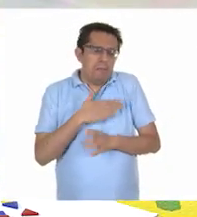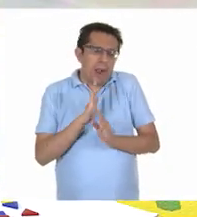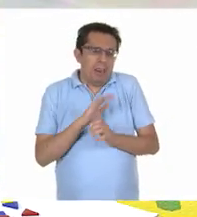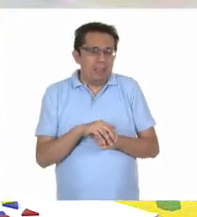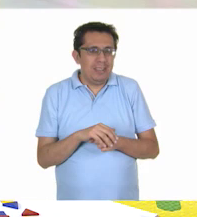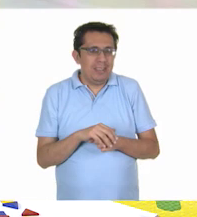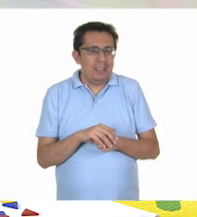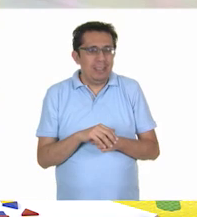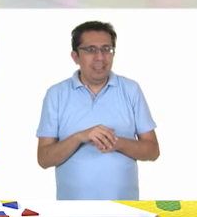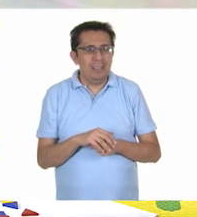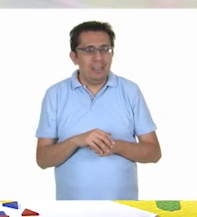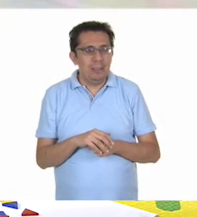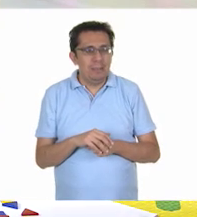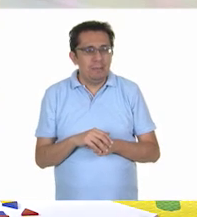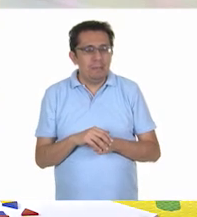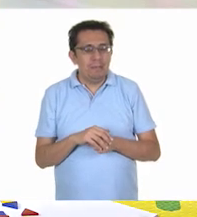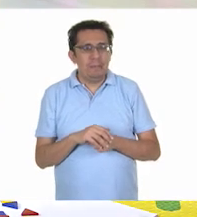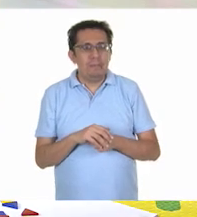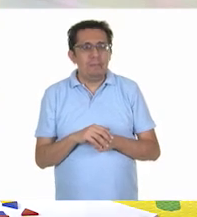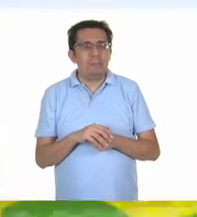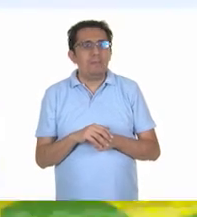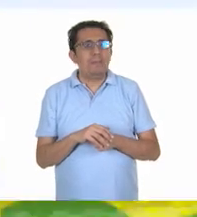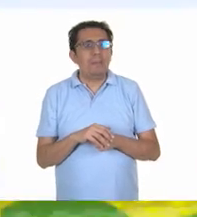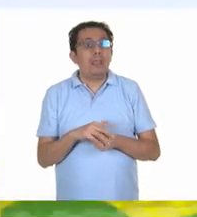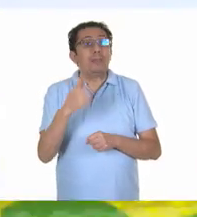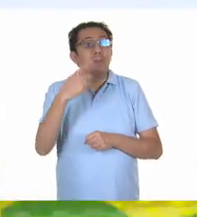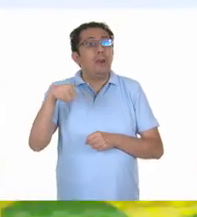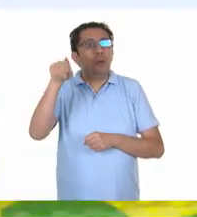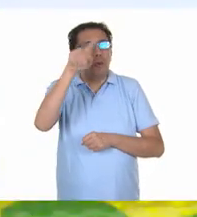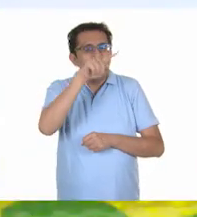¿Más o menos? Bueno, sí.